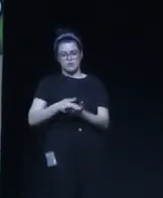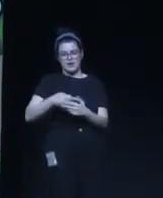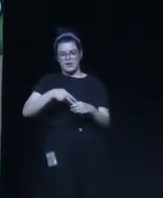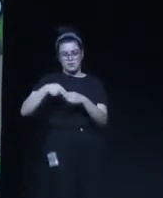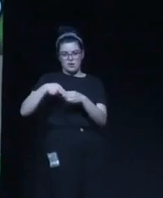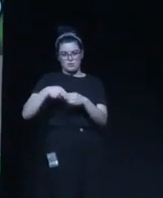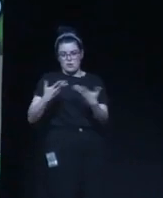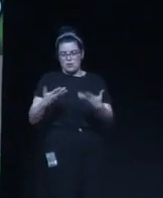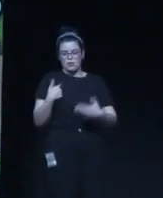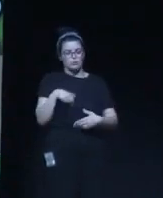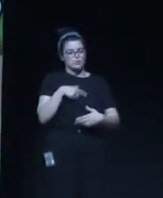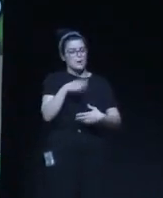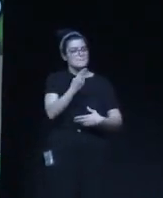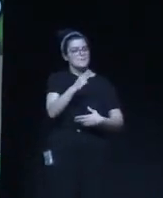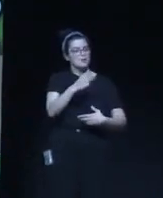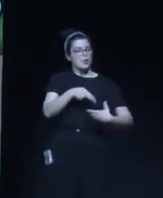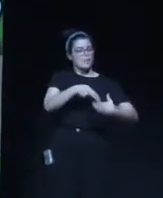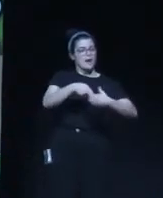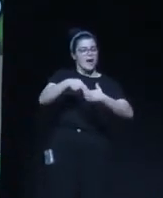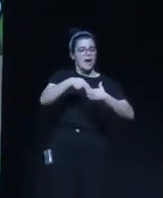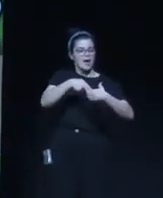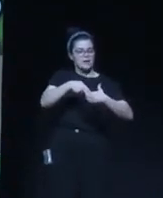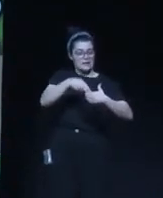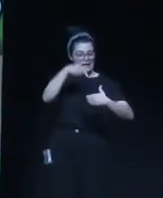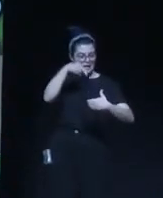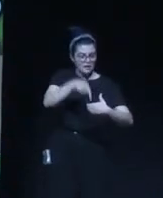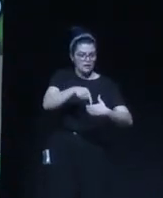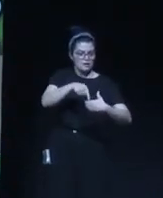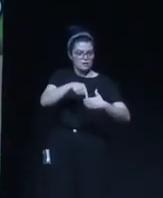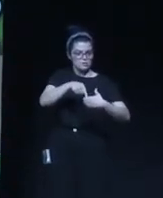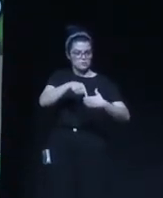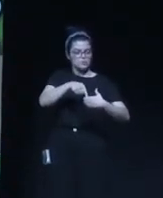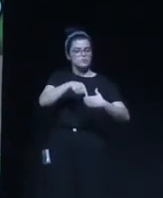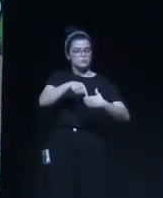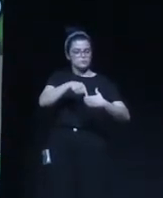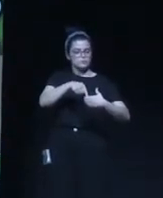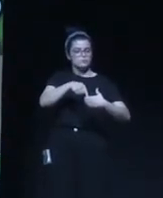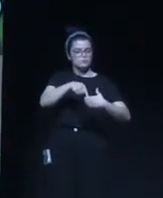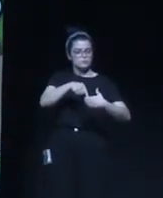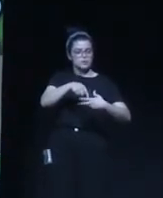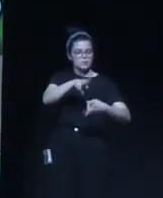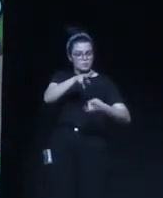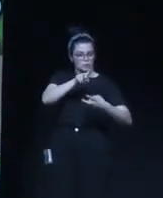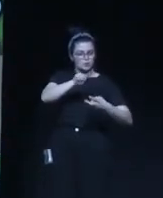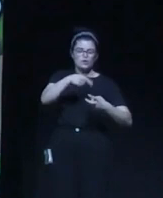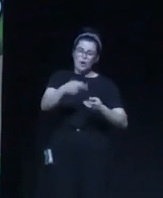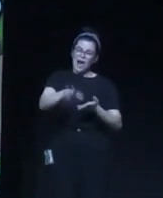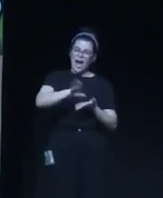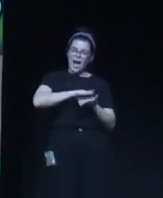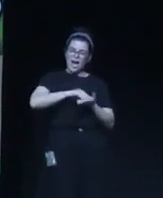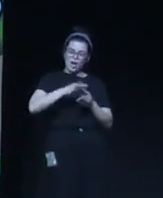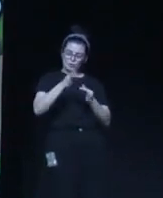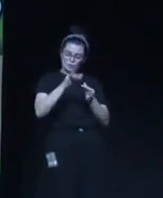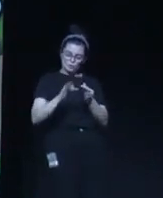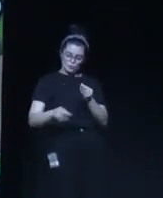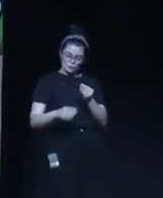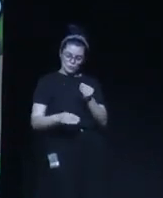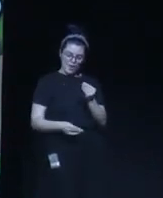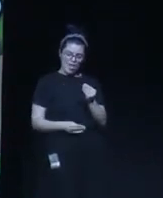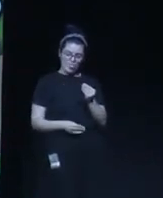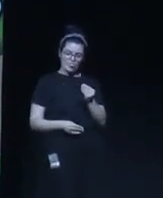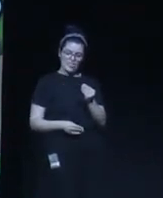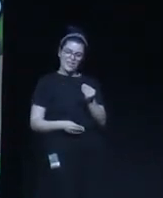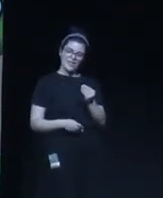gasolinera de Petronor. Esos impuestos en esa gasolina, ellos lo suman como dinero que han dado de impuestos a la